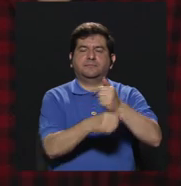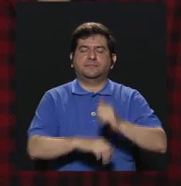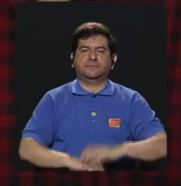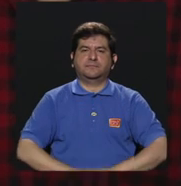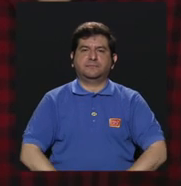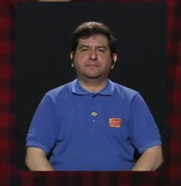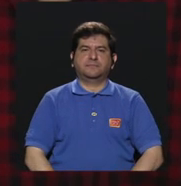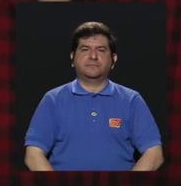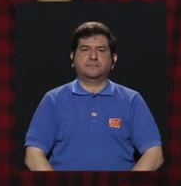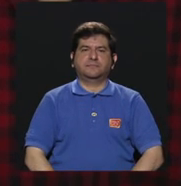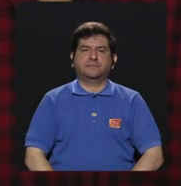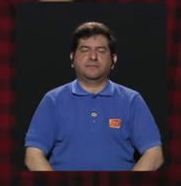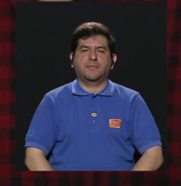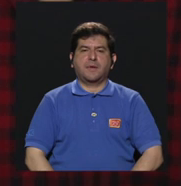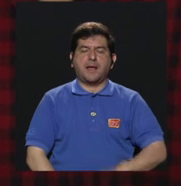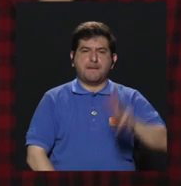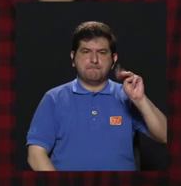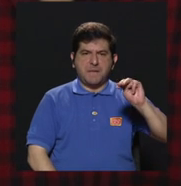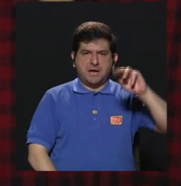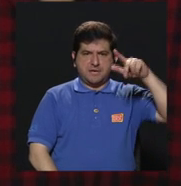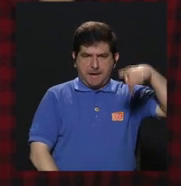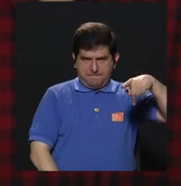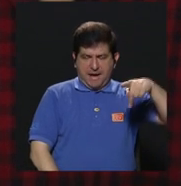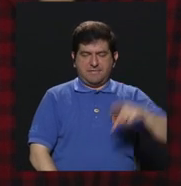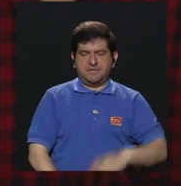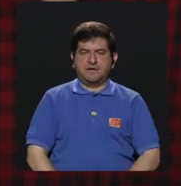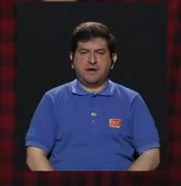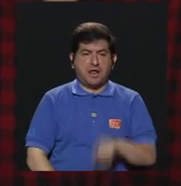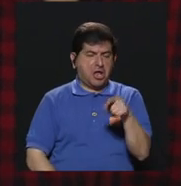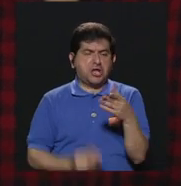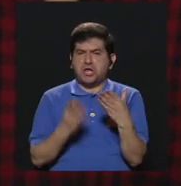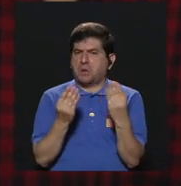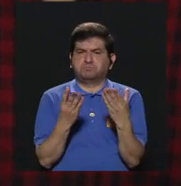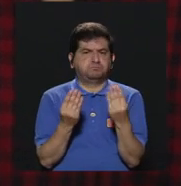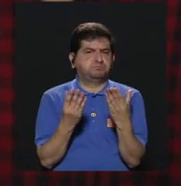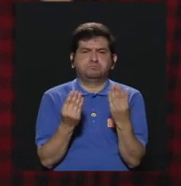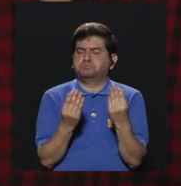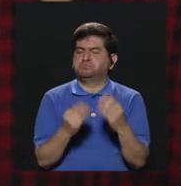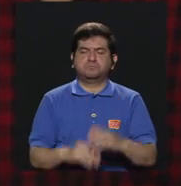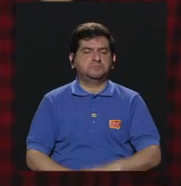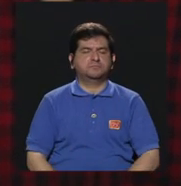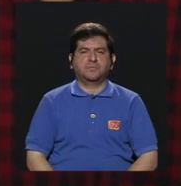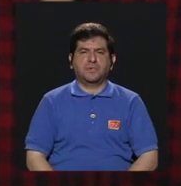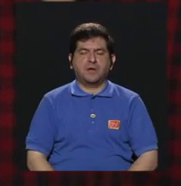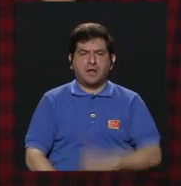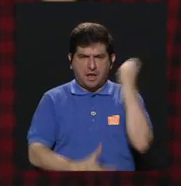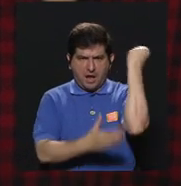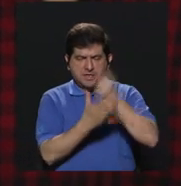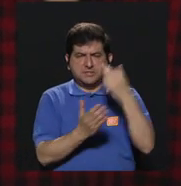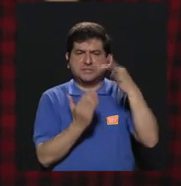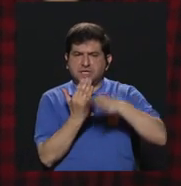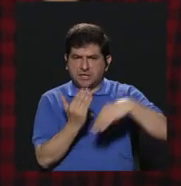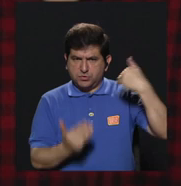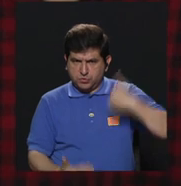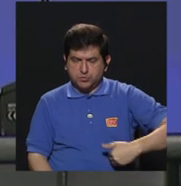Mirna Perla no se amilanó cuando le asesinaron al